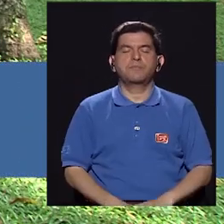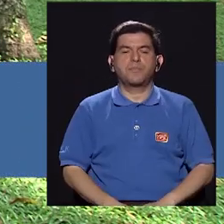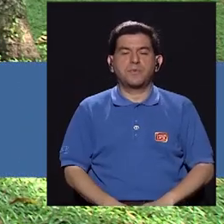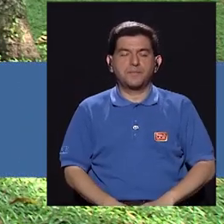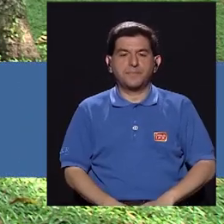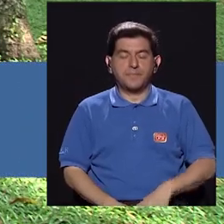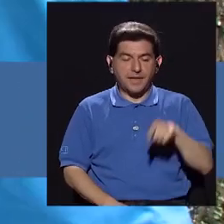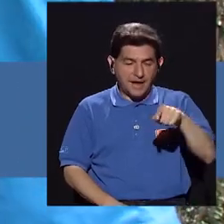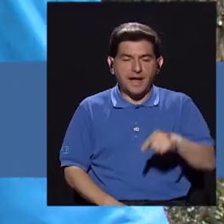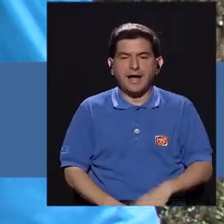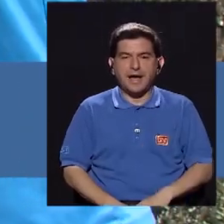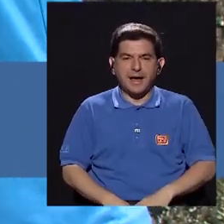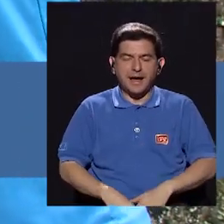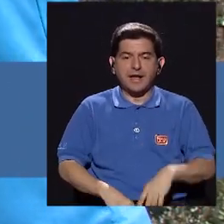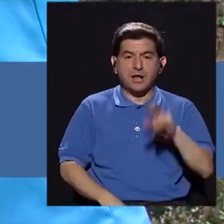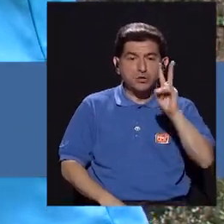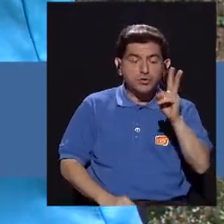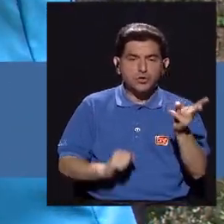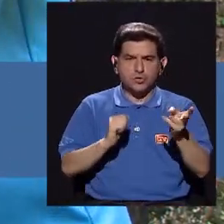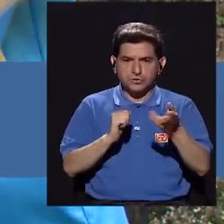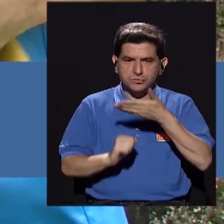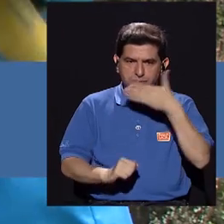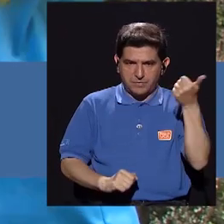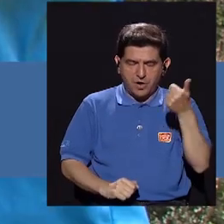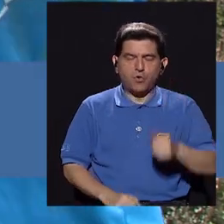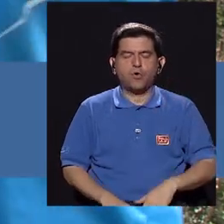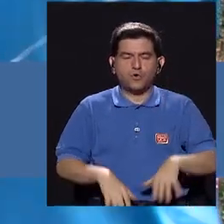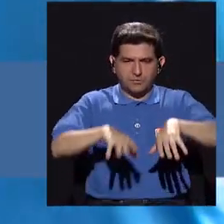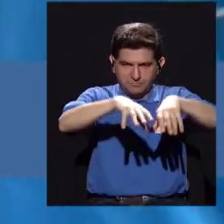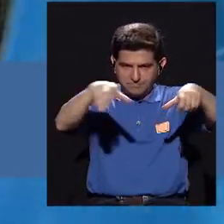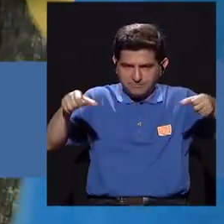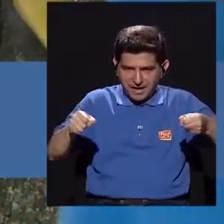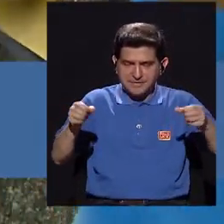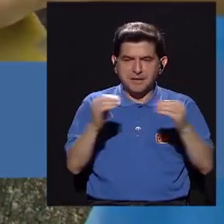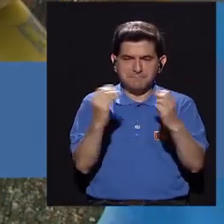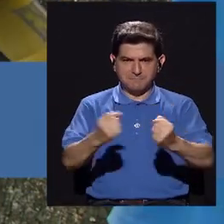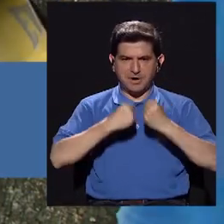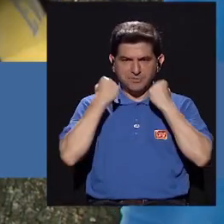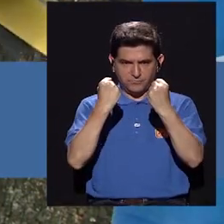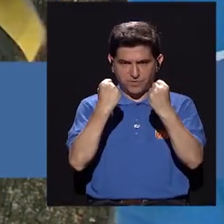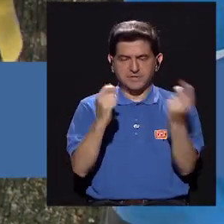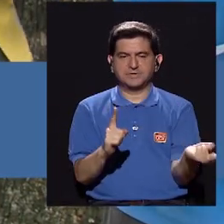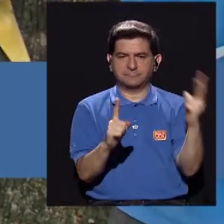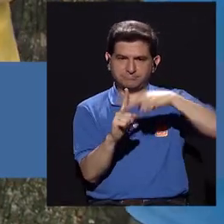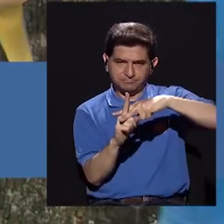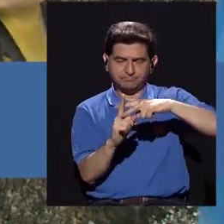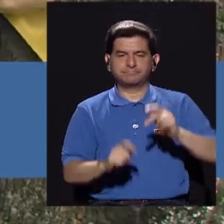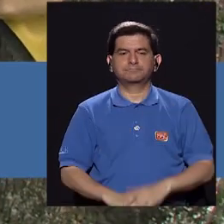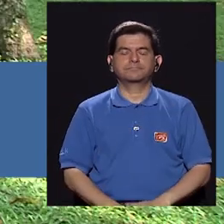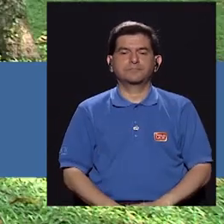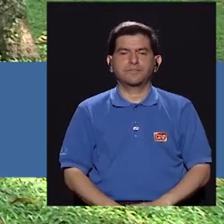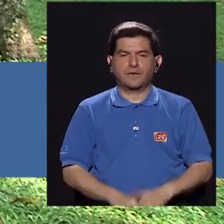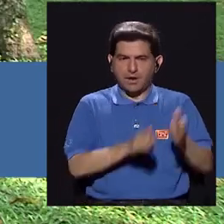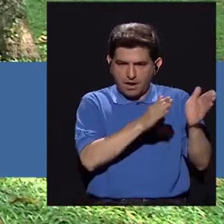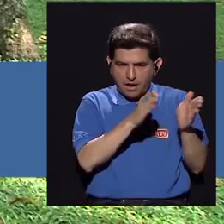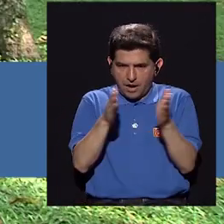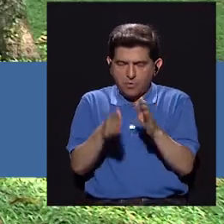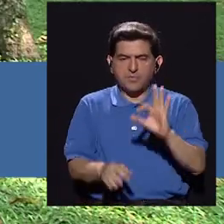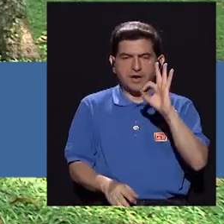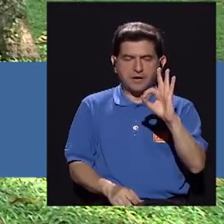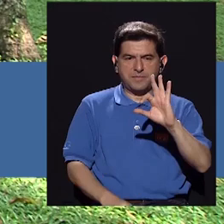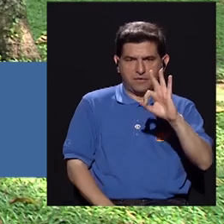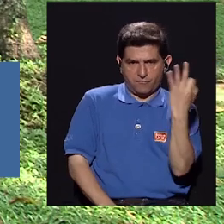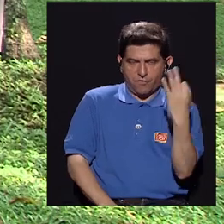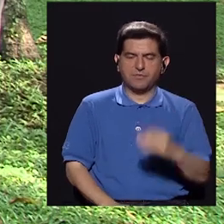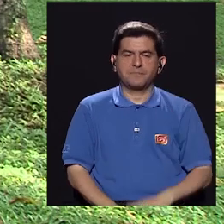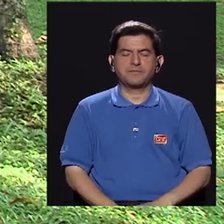Entonces vamos a agarrar las bandas, pero esta vez si pueden agarrar dos juntas mejor porque les da más fuerza al ejercicio. Nos vamos a acomodar